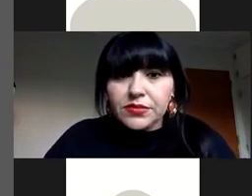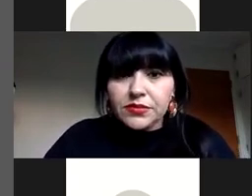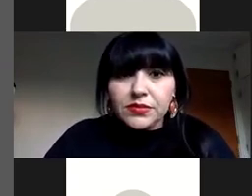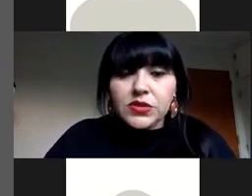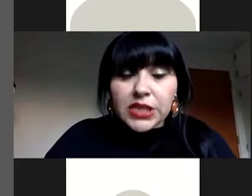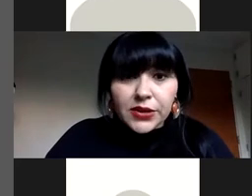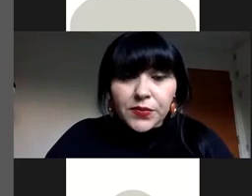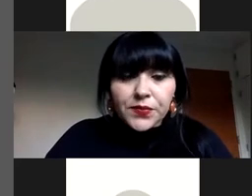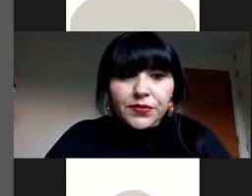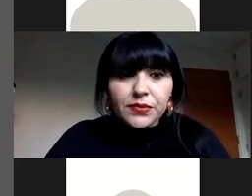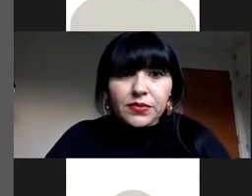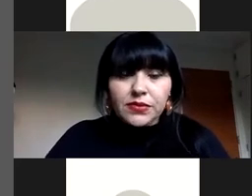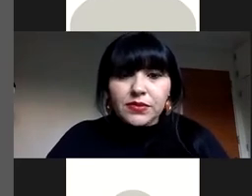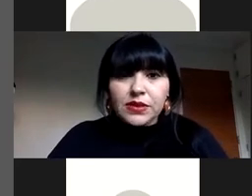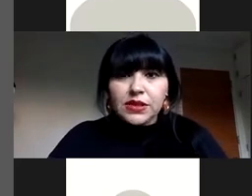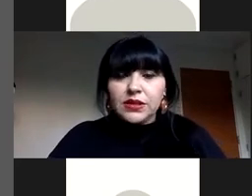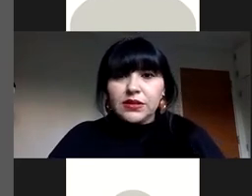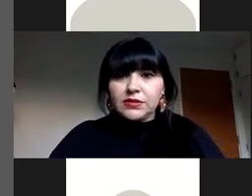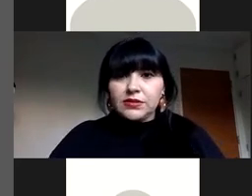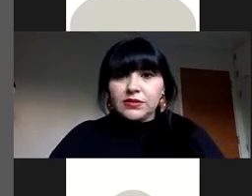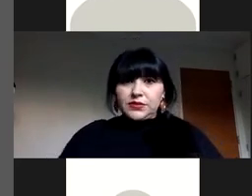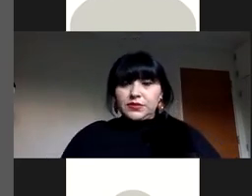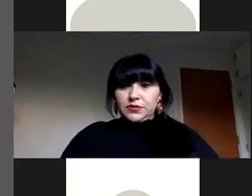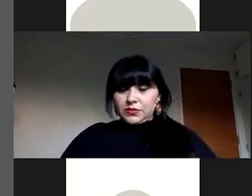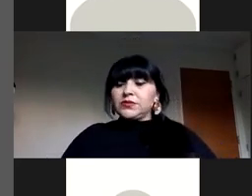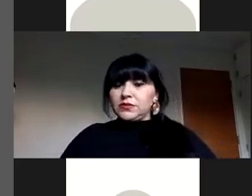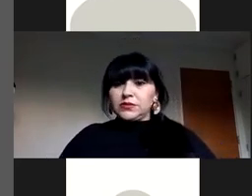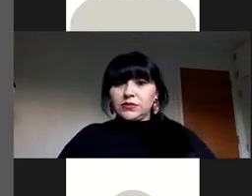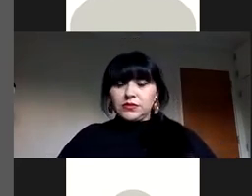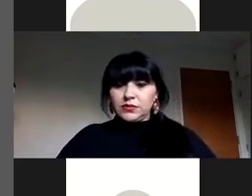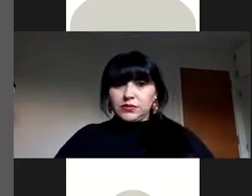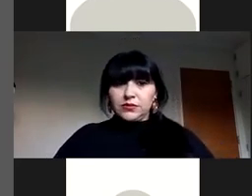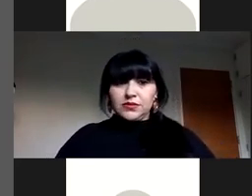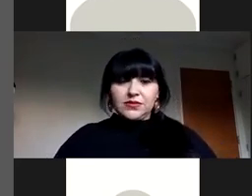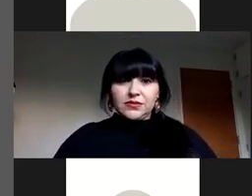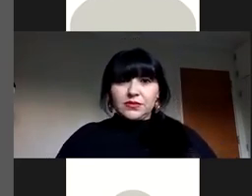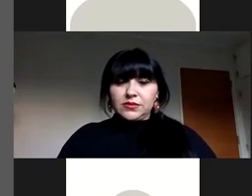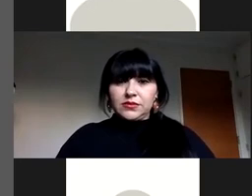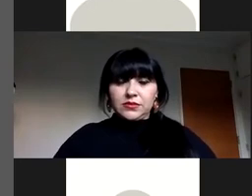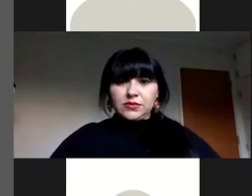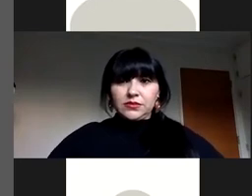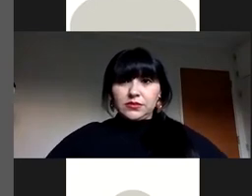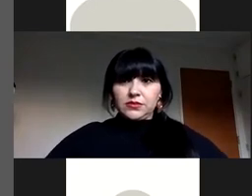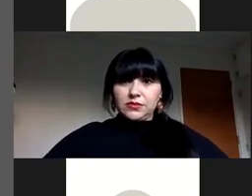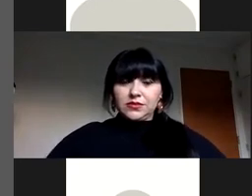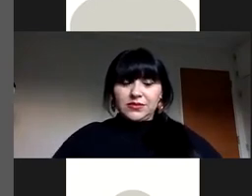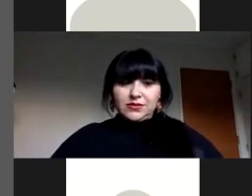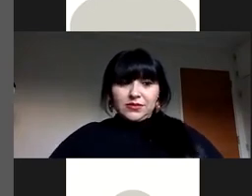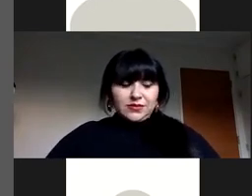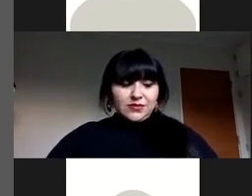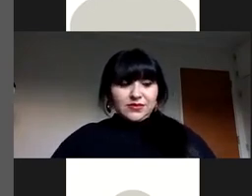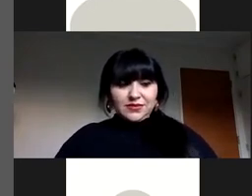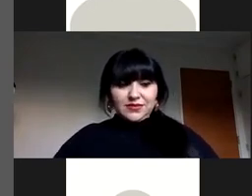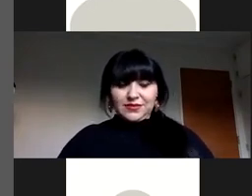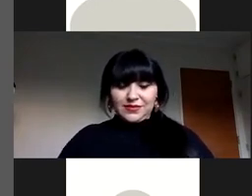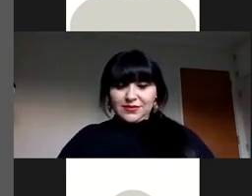Carolina. Sí, claro. Mientras pones el video, les quiero pedir a los profesores que cuando comenten, bueno,